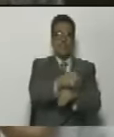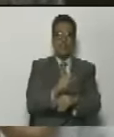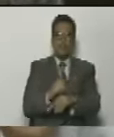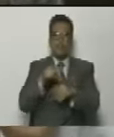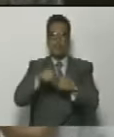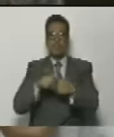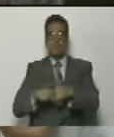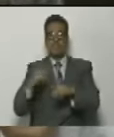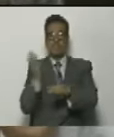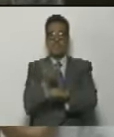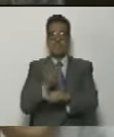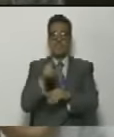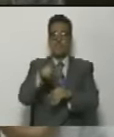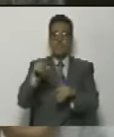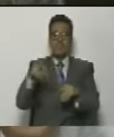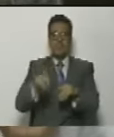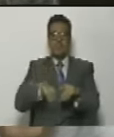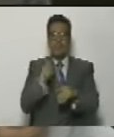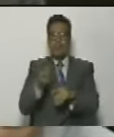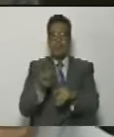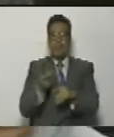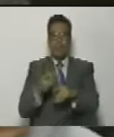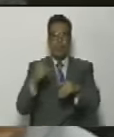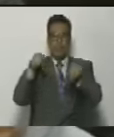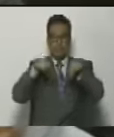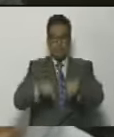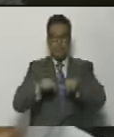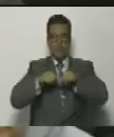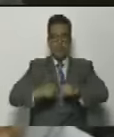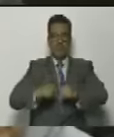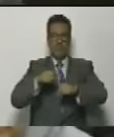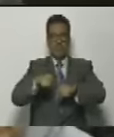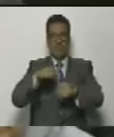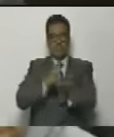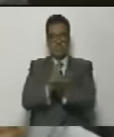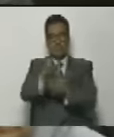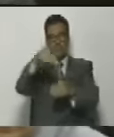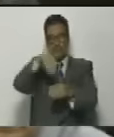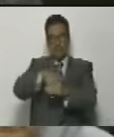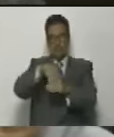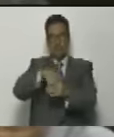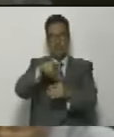hay sanciones incluso que puedan imponerse a la vía electoral.